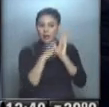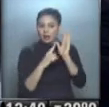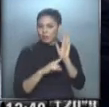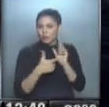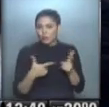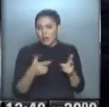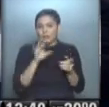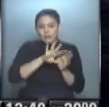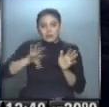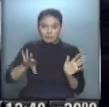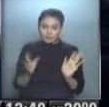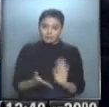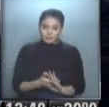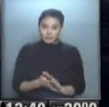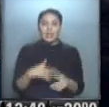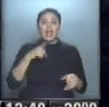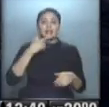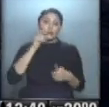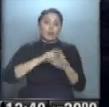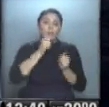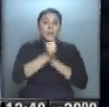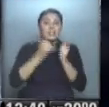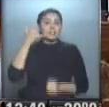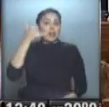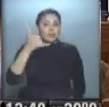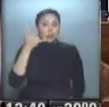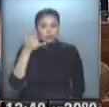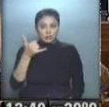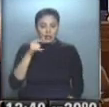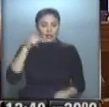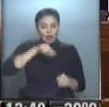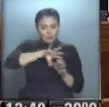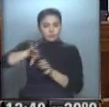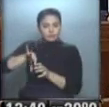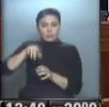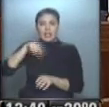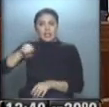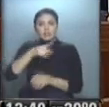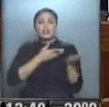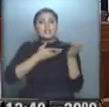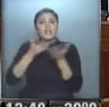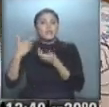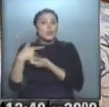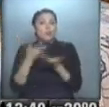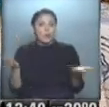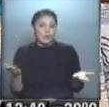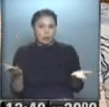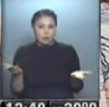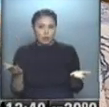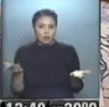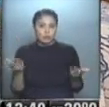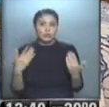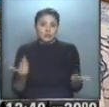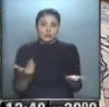por exclusión. Básicamente, las telefónicas que están excluidas específicamente al ser prestadoras de servicios públicos para